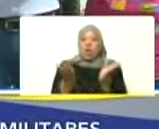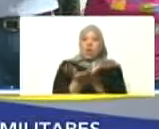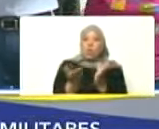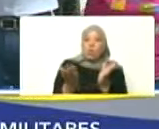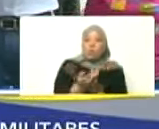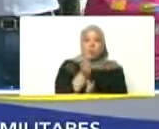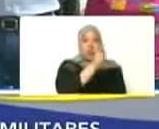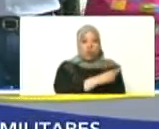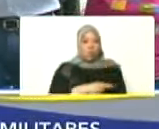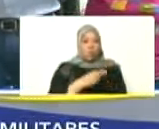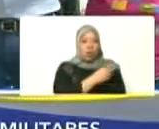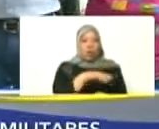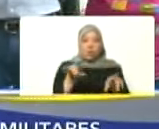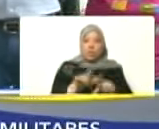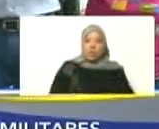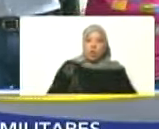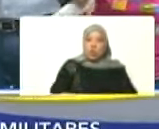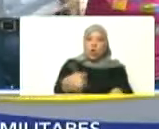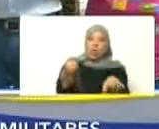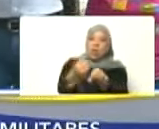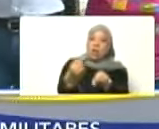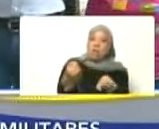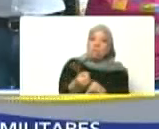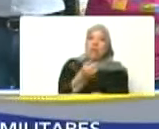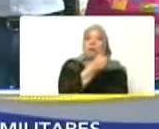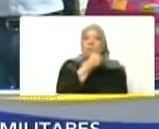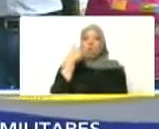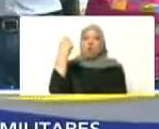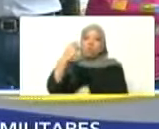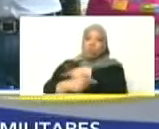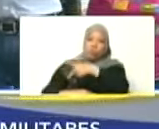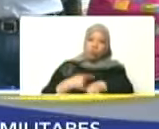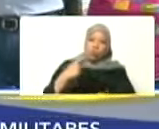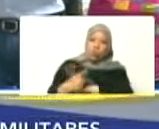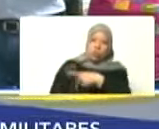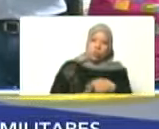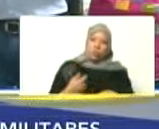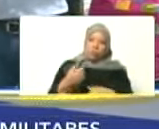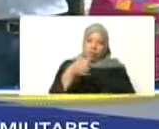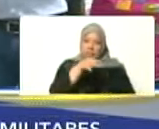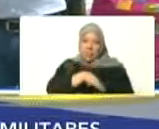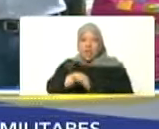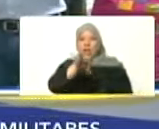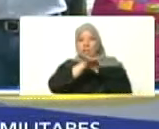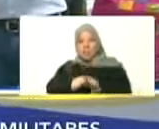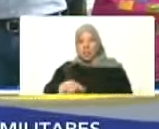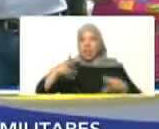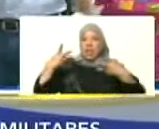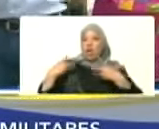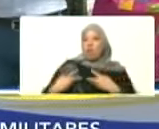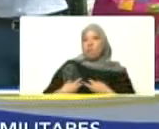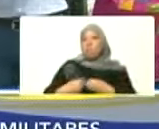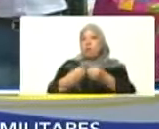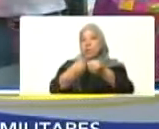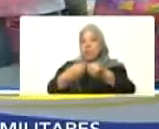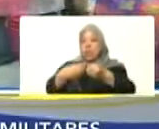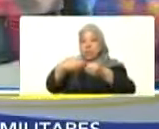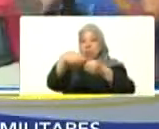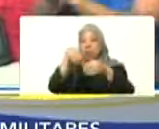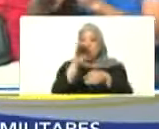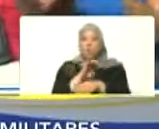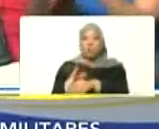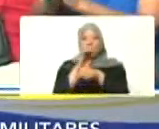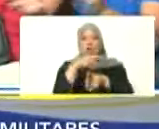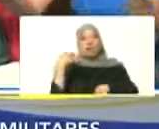espacios de salud, con ganas de trabajar, con ganas de producir, se sienten acompañadas, protegidas por